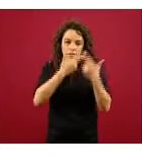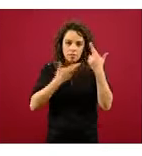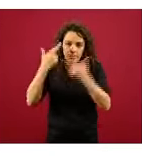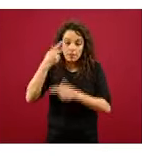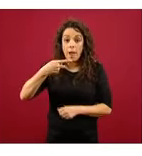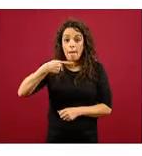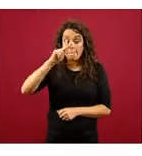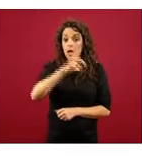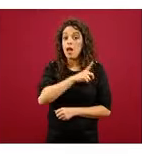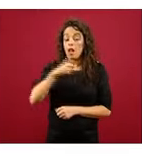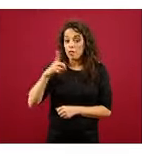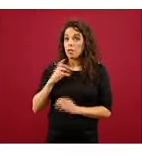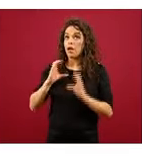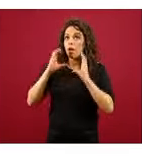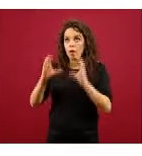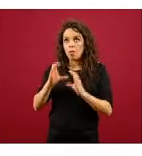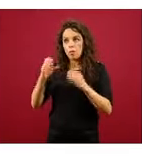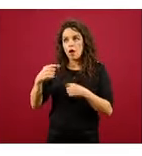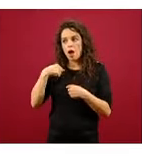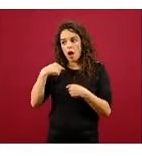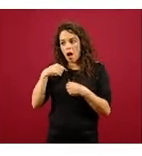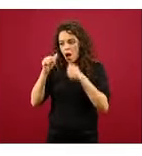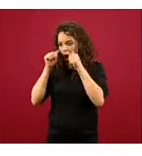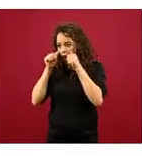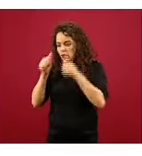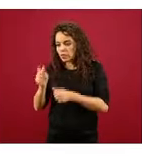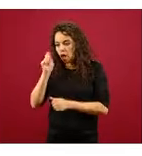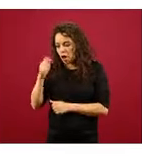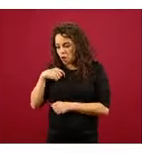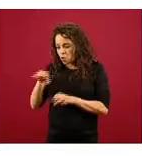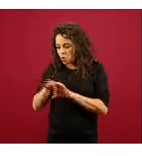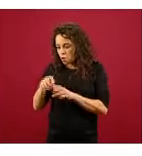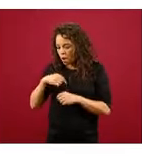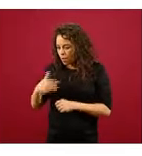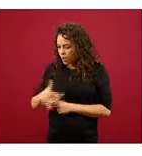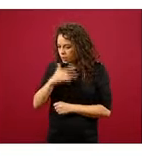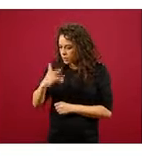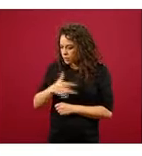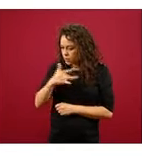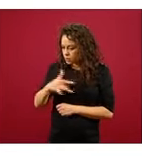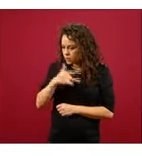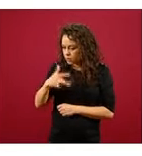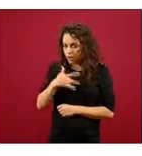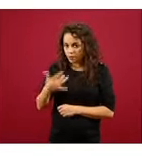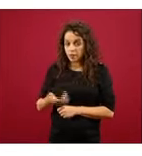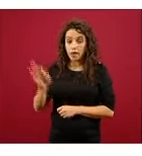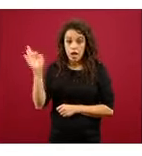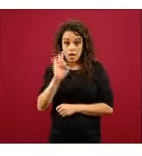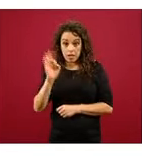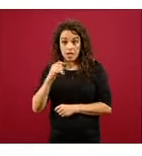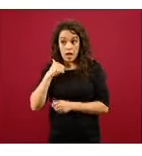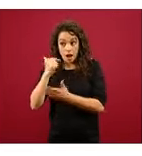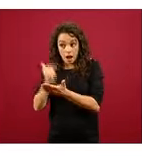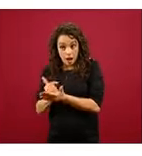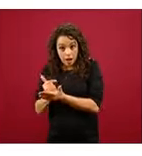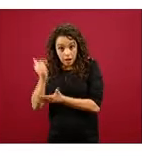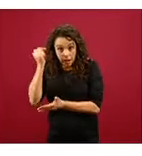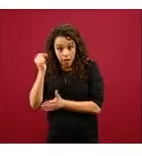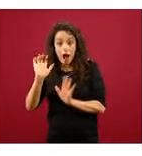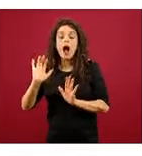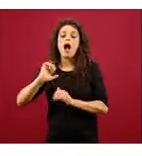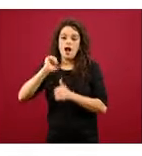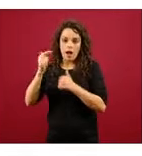mi sintomatología o atenta para poder ver en su caso y conocer la sintomatología de gravedad si requiero o no